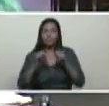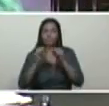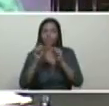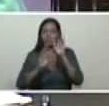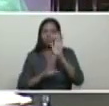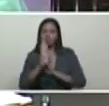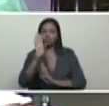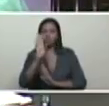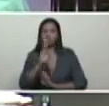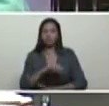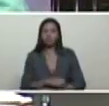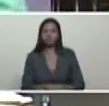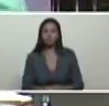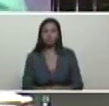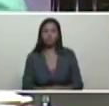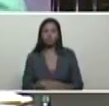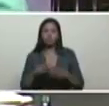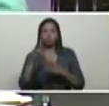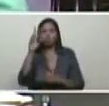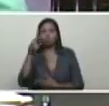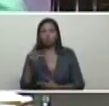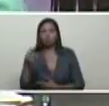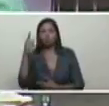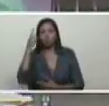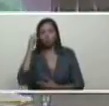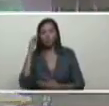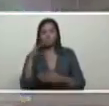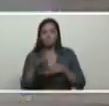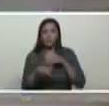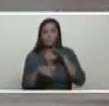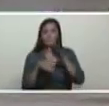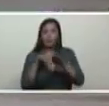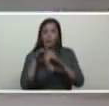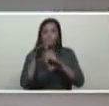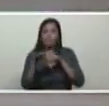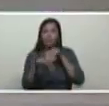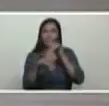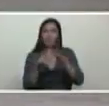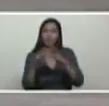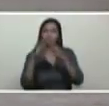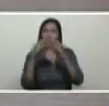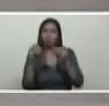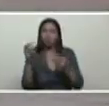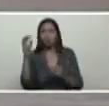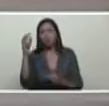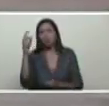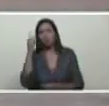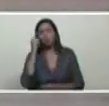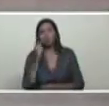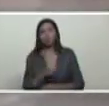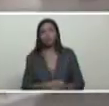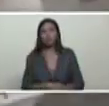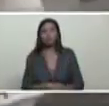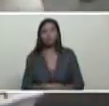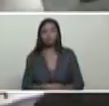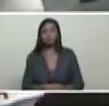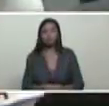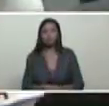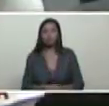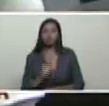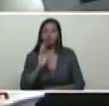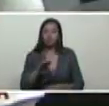avanzando. Todos los días, un paso adelante, todos los días, un paso de